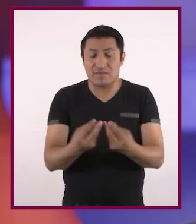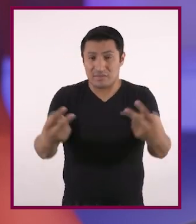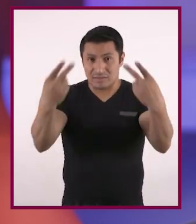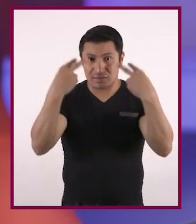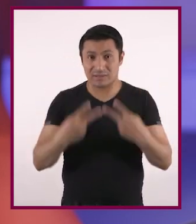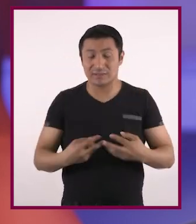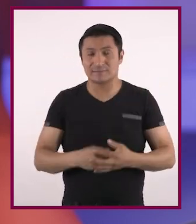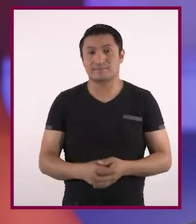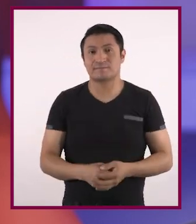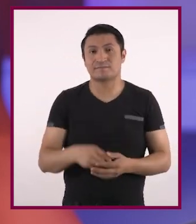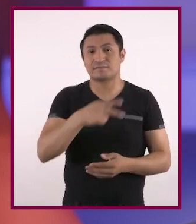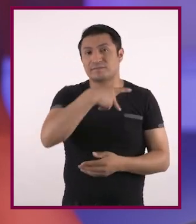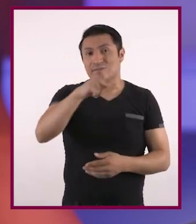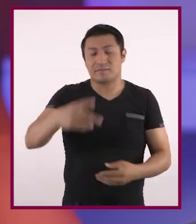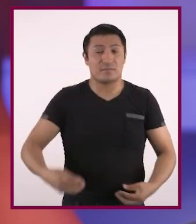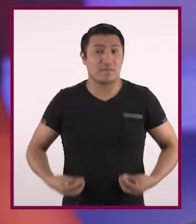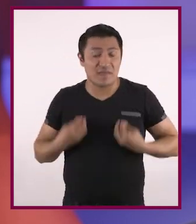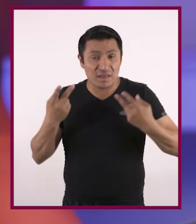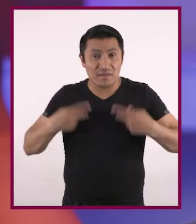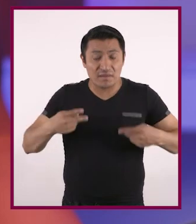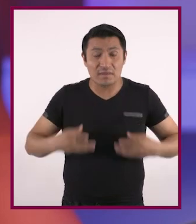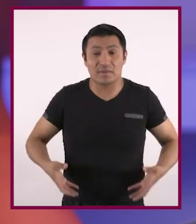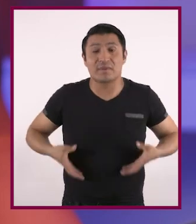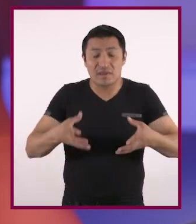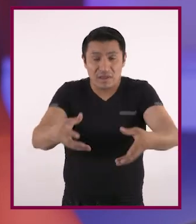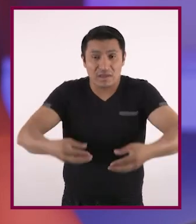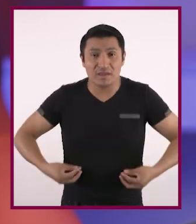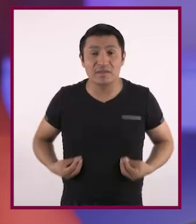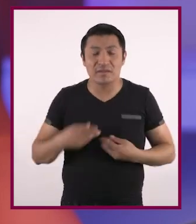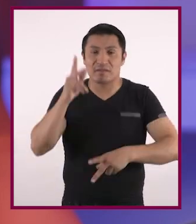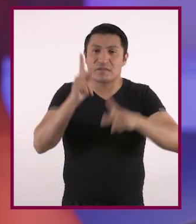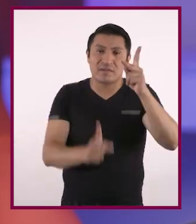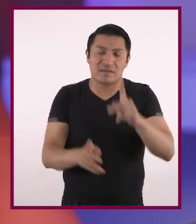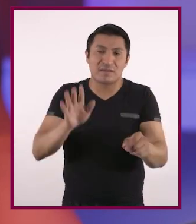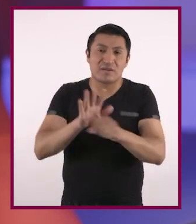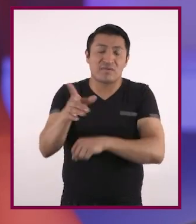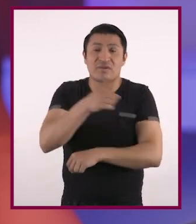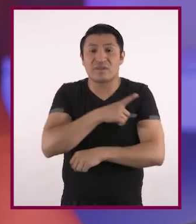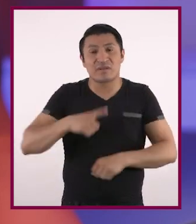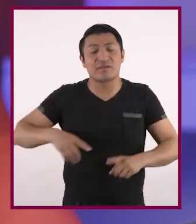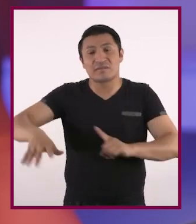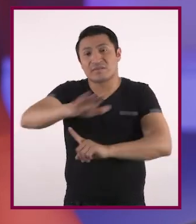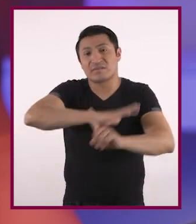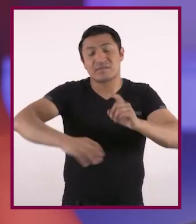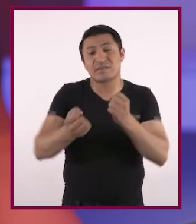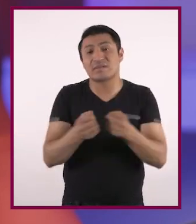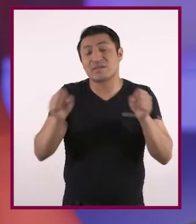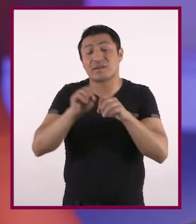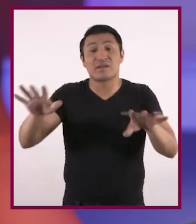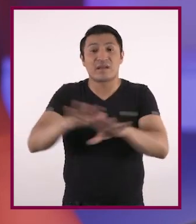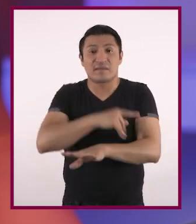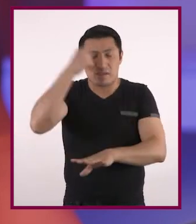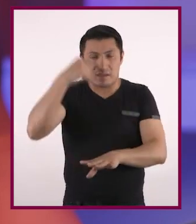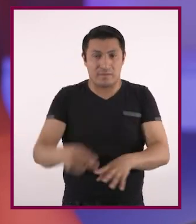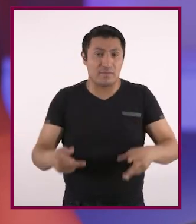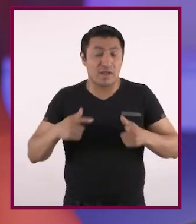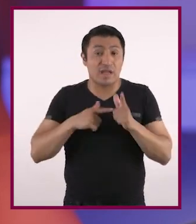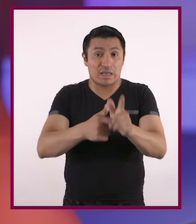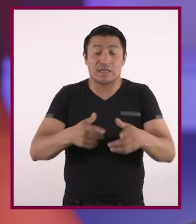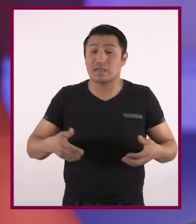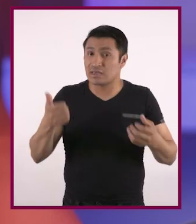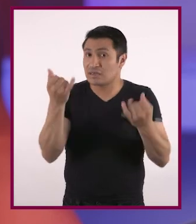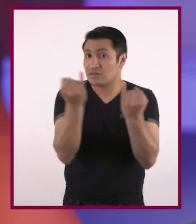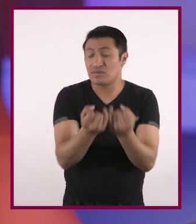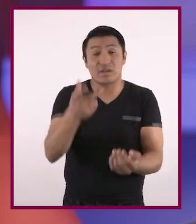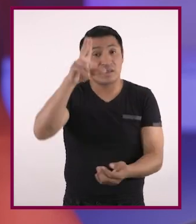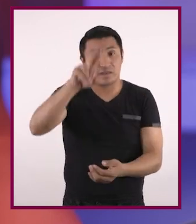este programa. Con sus vidas, las personas que viven en situación de calle nos hablan de lo que debemos de cambiar en nuestra sociedad para evitar la existencia de poblaciones vulnerables